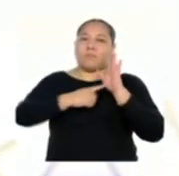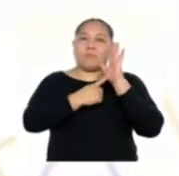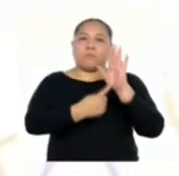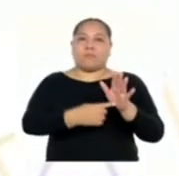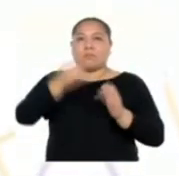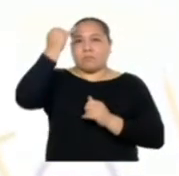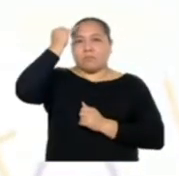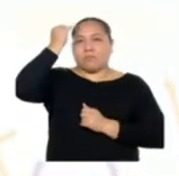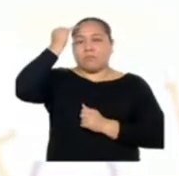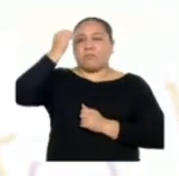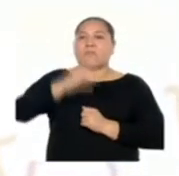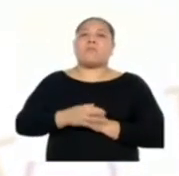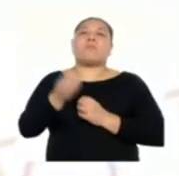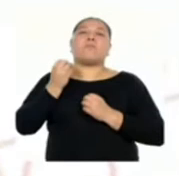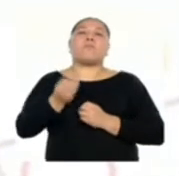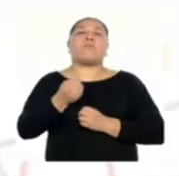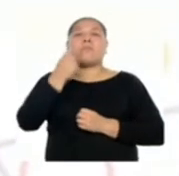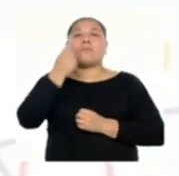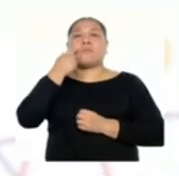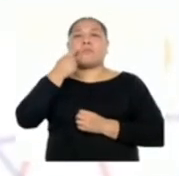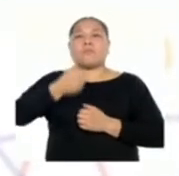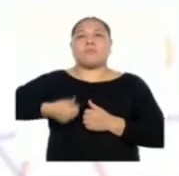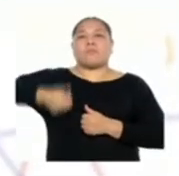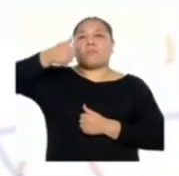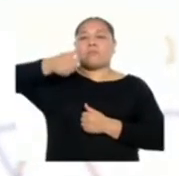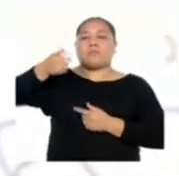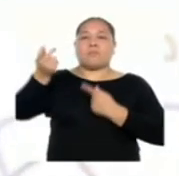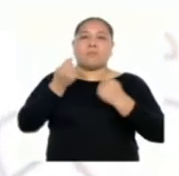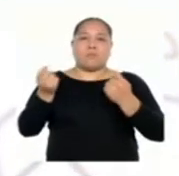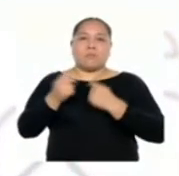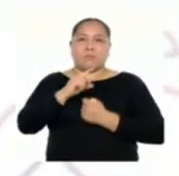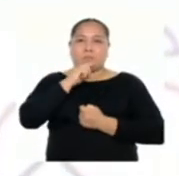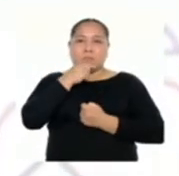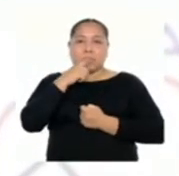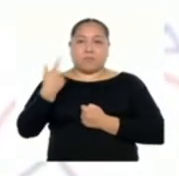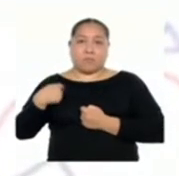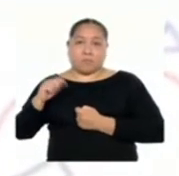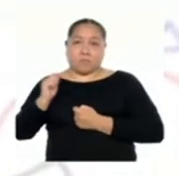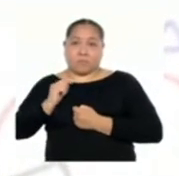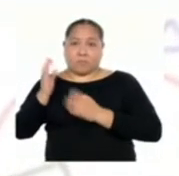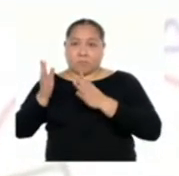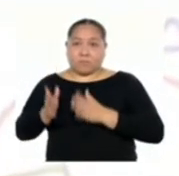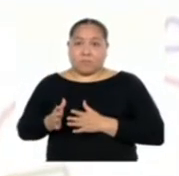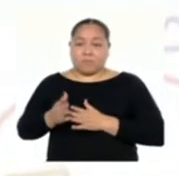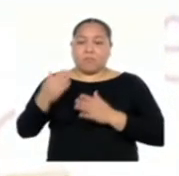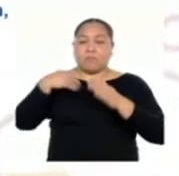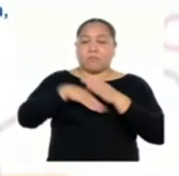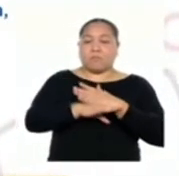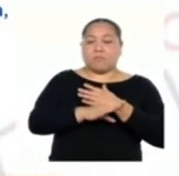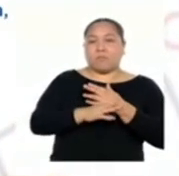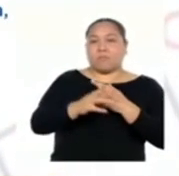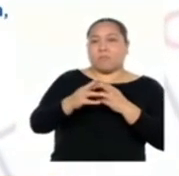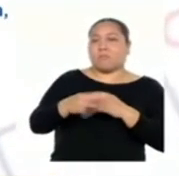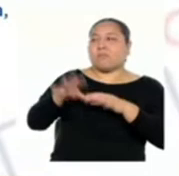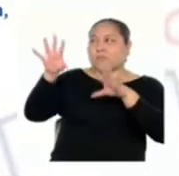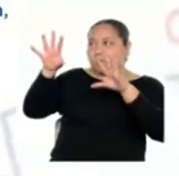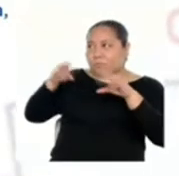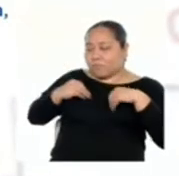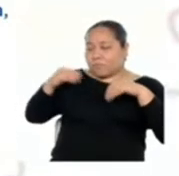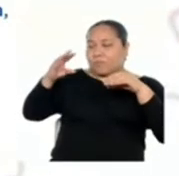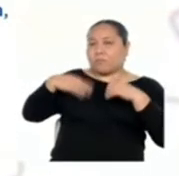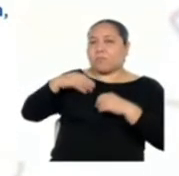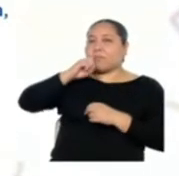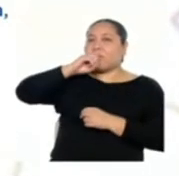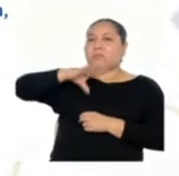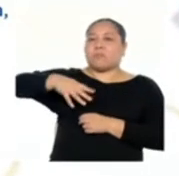la concepción patriarcal y feudal de la familia. Las mujeres españolas, sometidas a la potestad paterna, eran entregadas